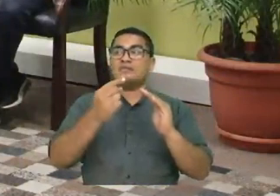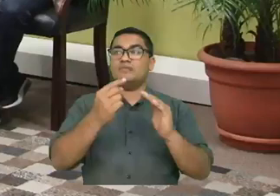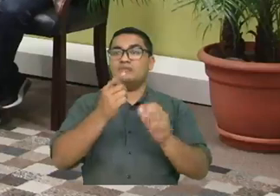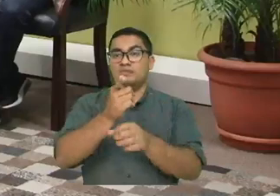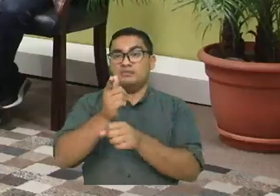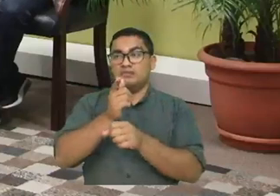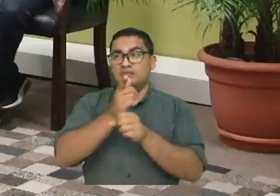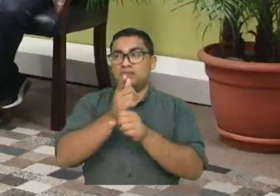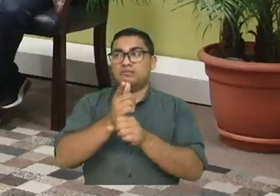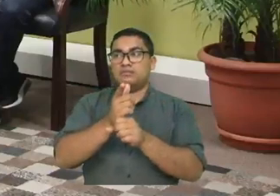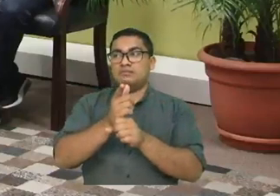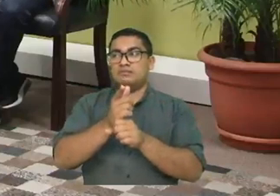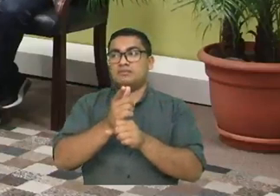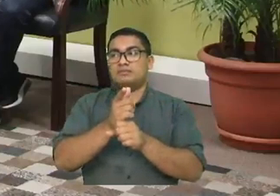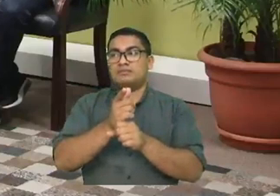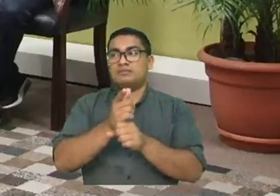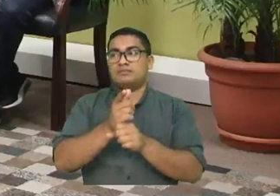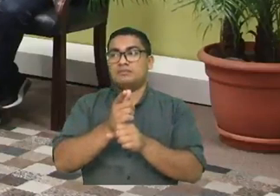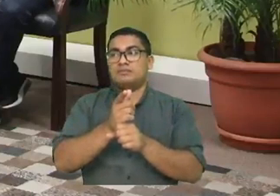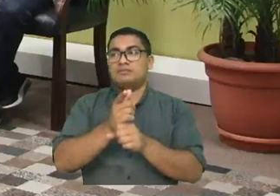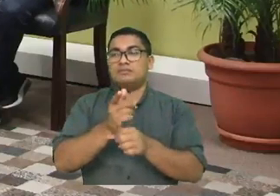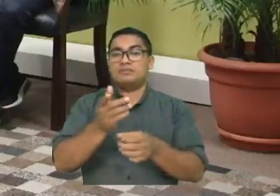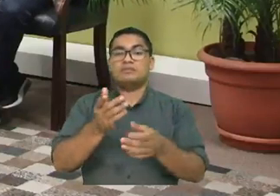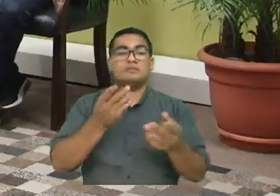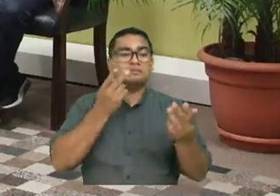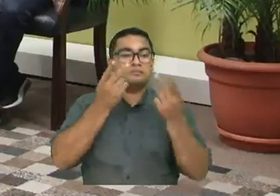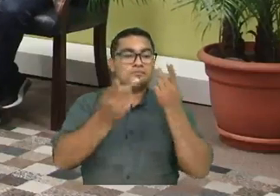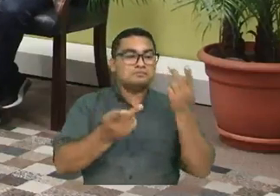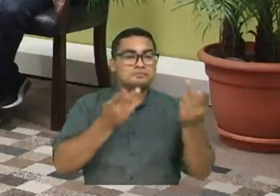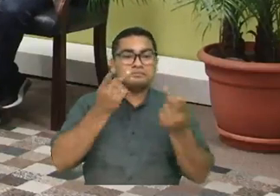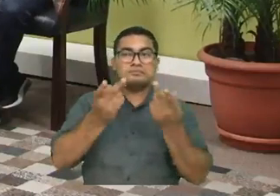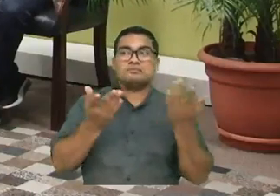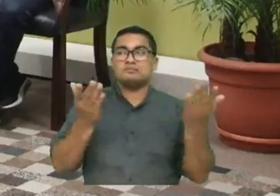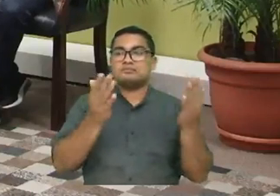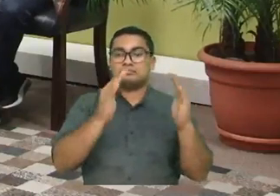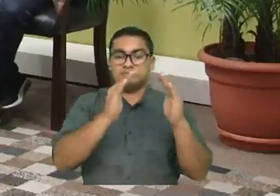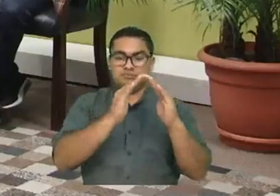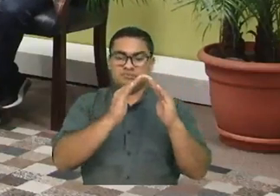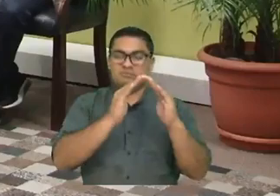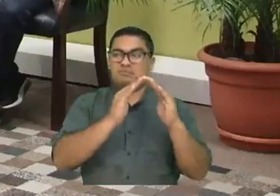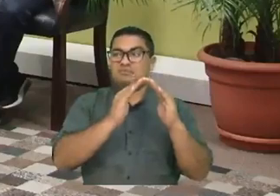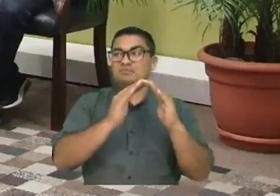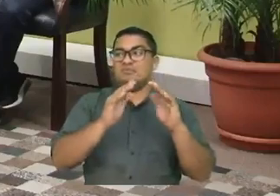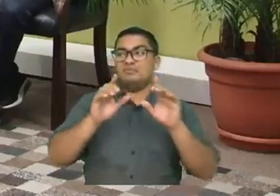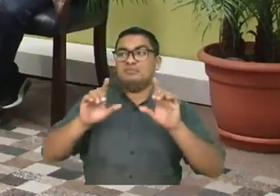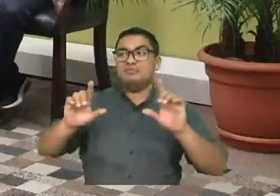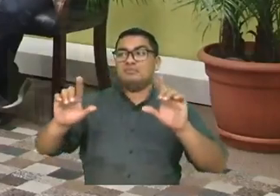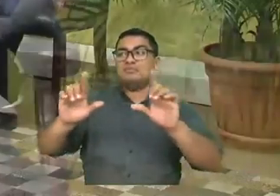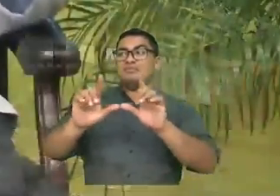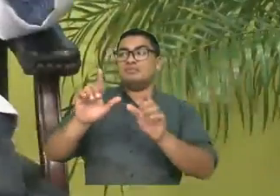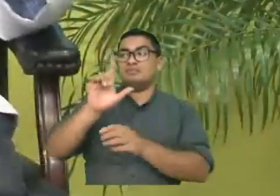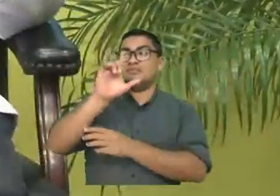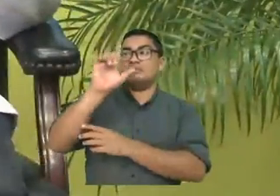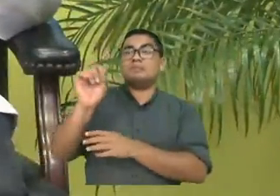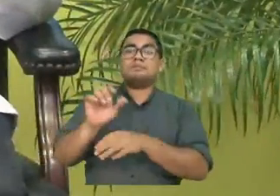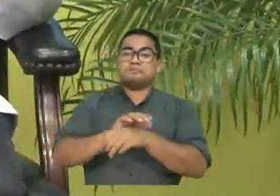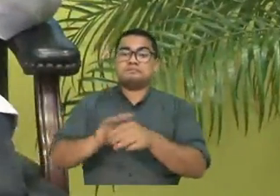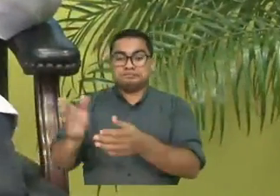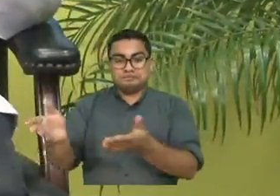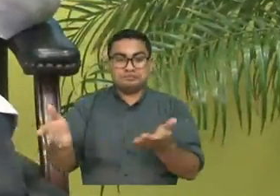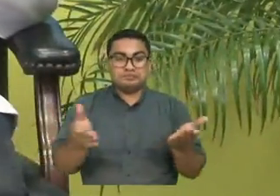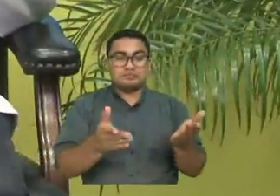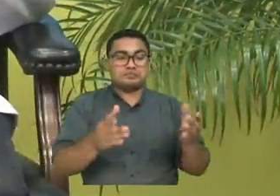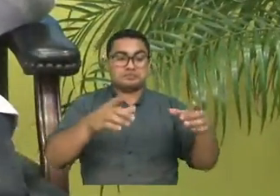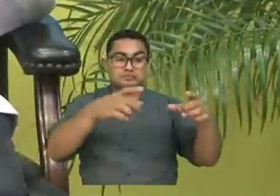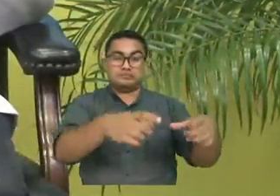video, que nos permita, cuando nosotros hacemos las visitas a los hogares, más en las zonas de riesgo, nos permita poner las trampitas del BioRat.